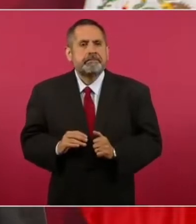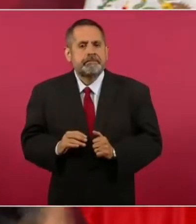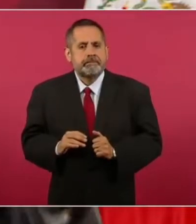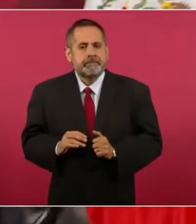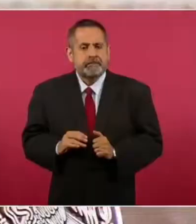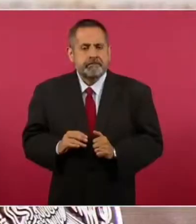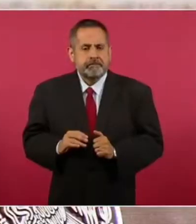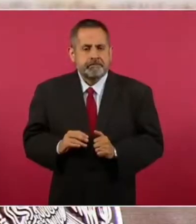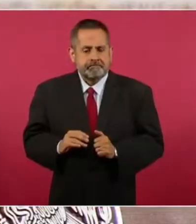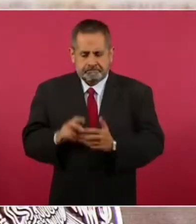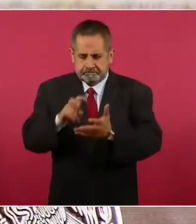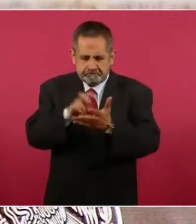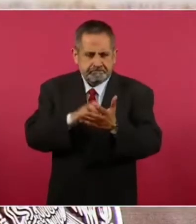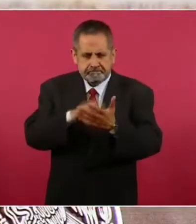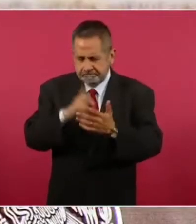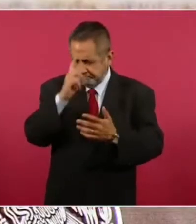en la readaptación